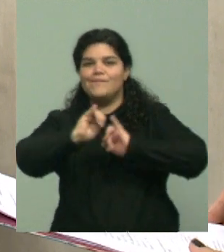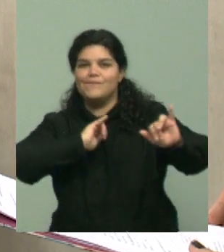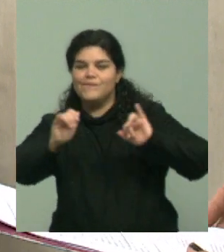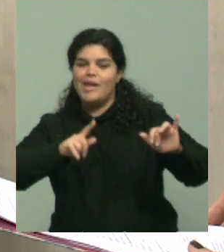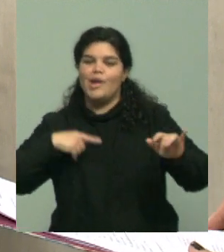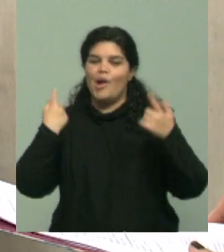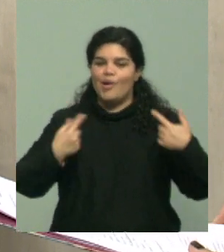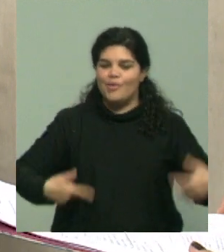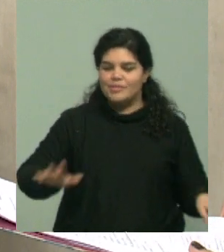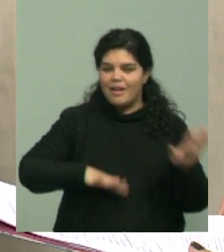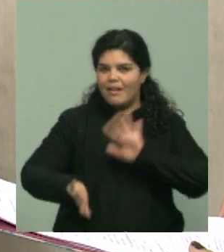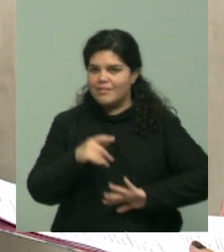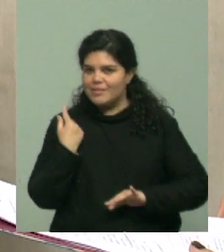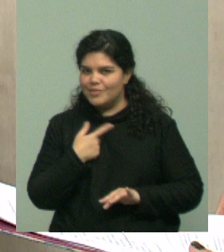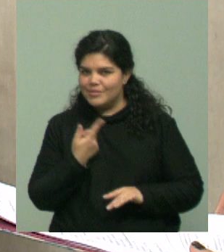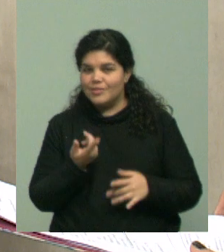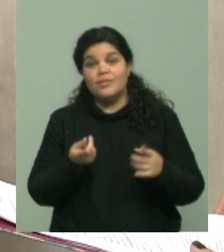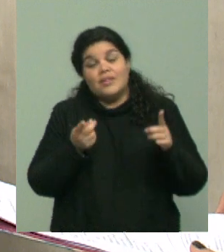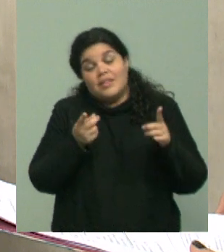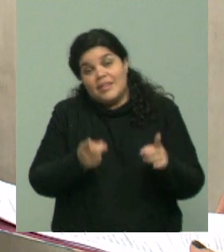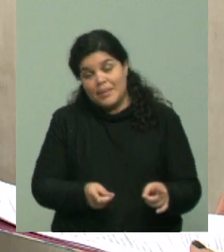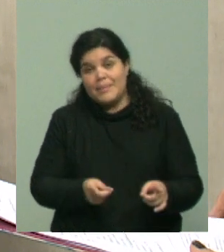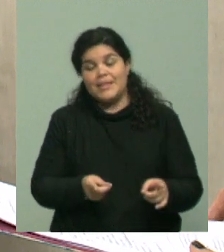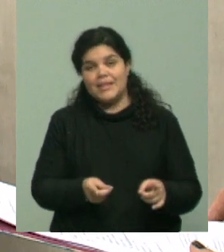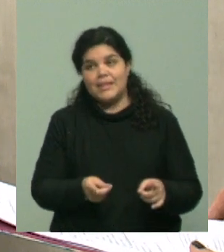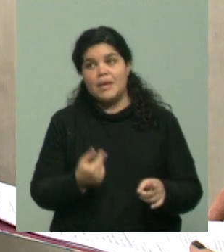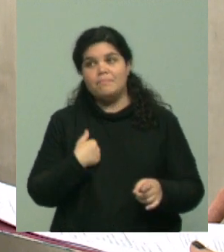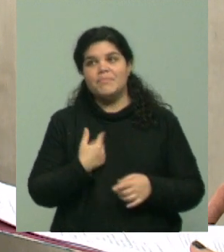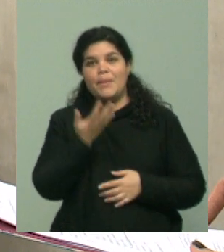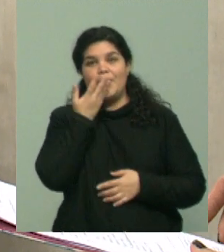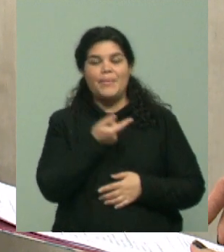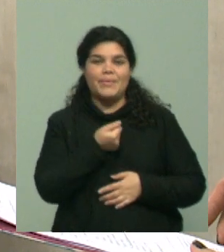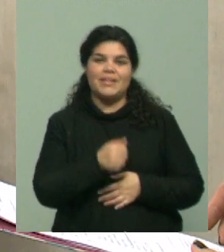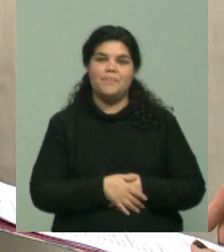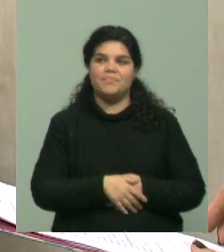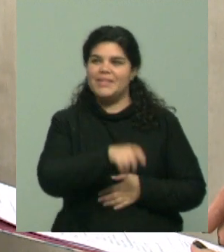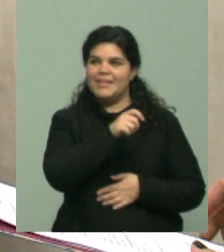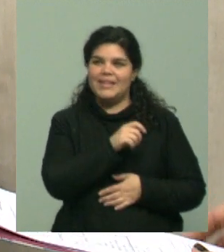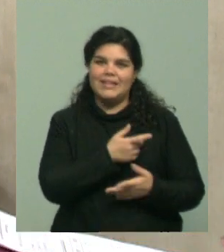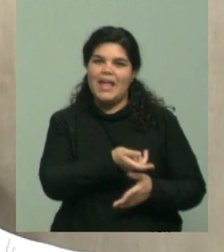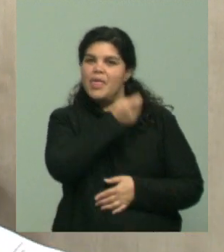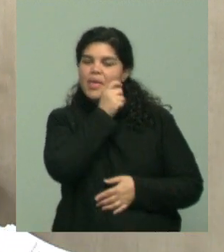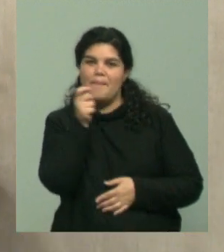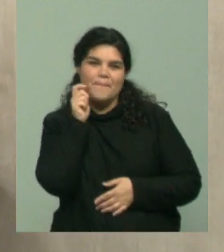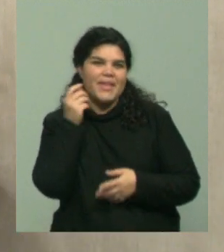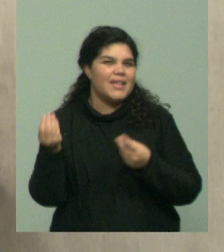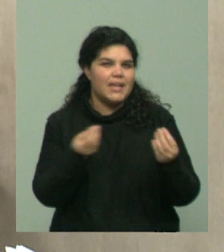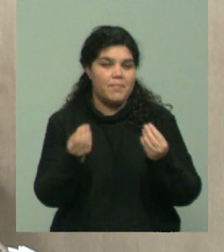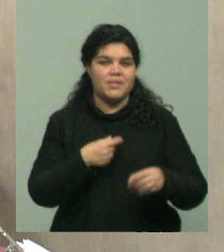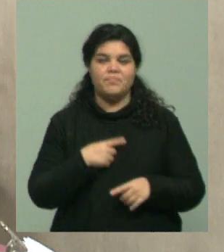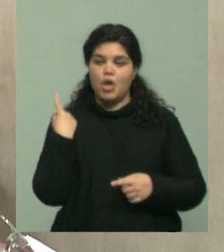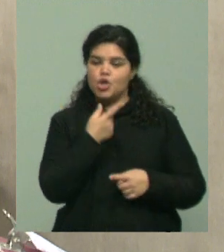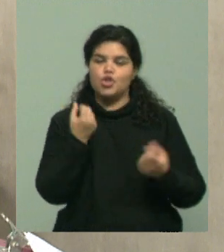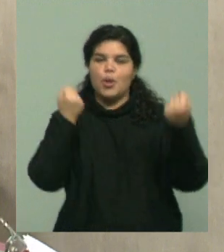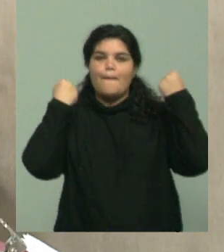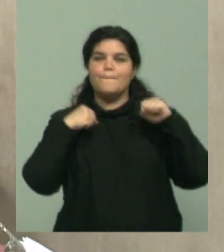estamos haciendo. Y bueno, y sería bueno, yo me gustaría despedirme por ahí porque el yoga más que teoría es práctica. Uh-huh. Que practiquemos